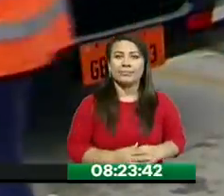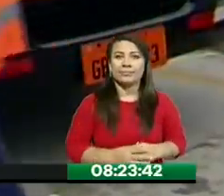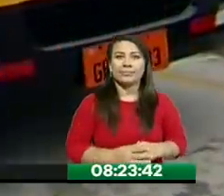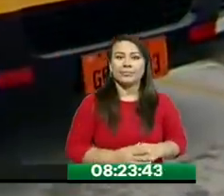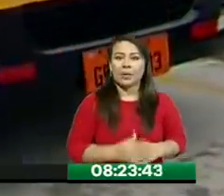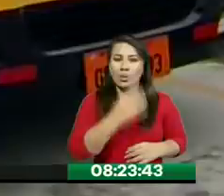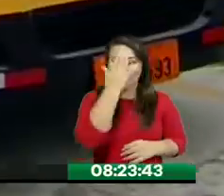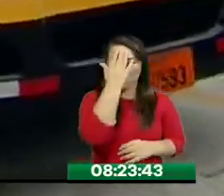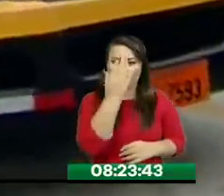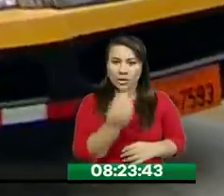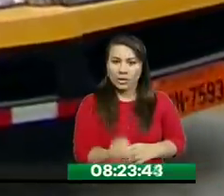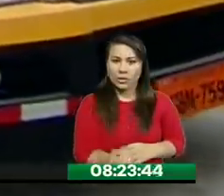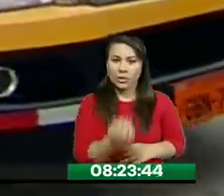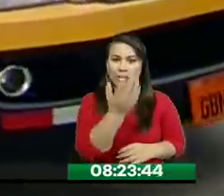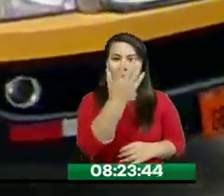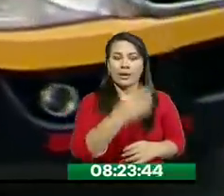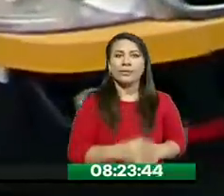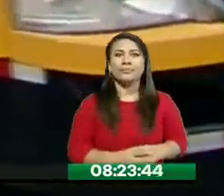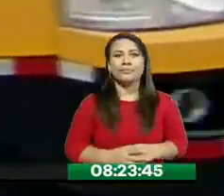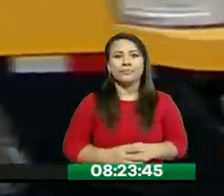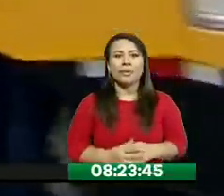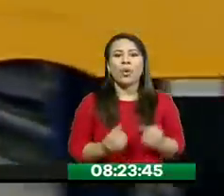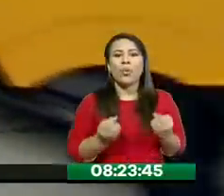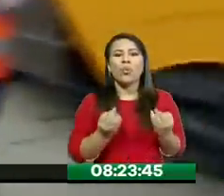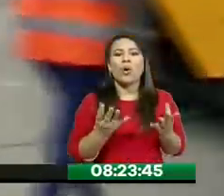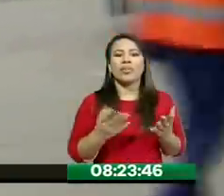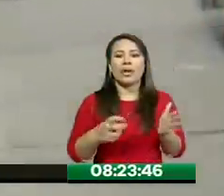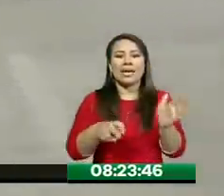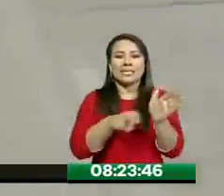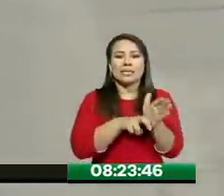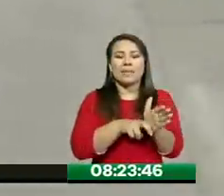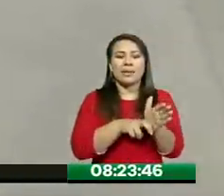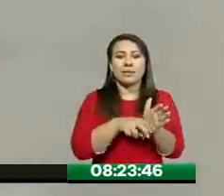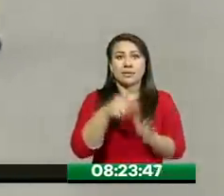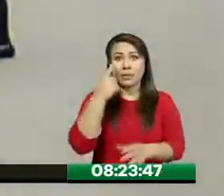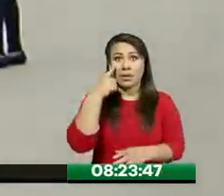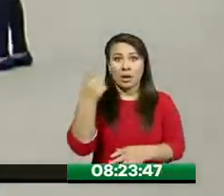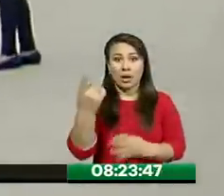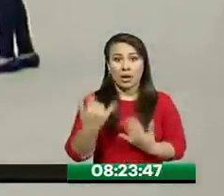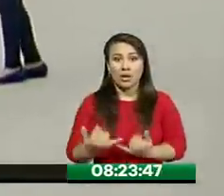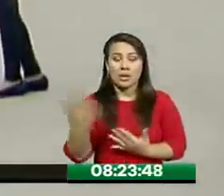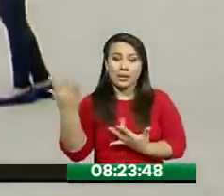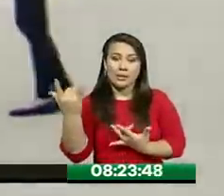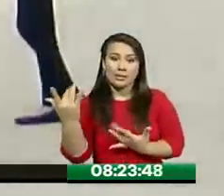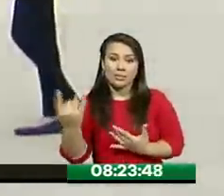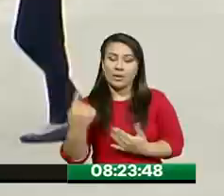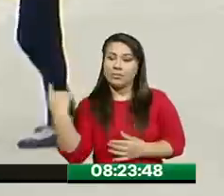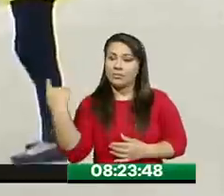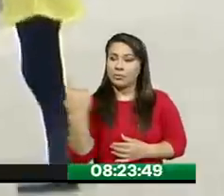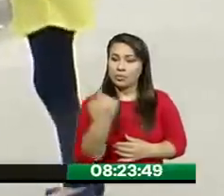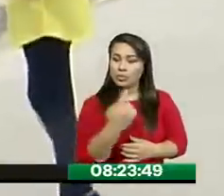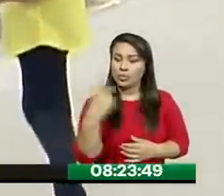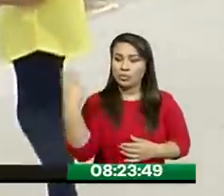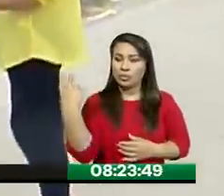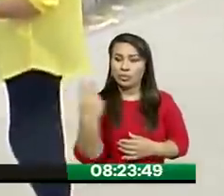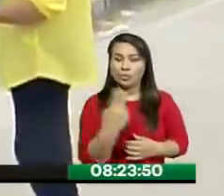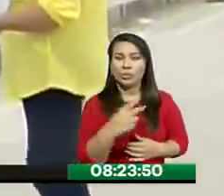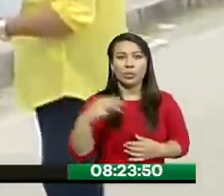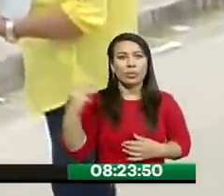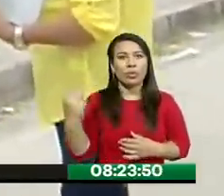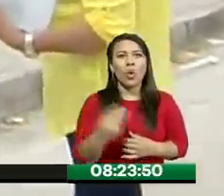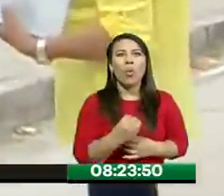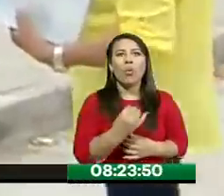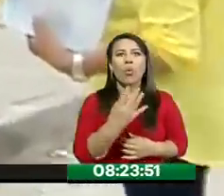necesidades biológicas. Todos continuaron durmiendo. Fue recién al amanecer cuando el resto de la familia iba en busca del baño